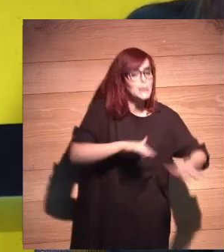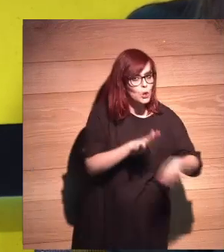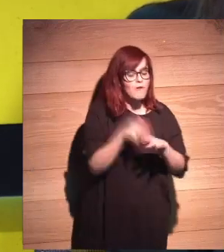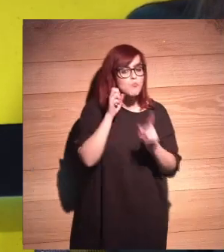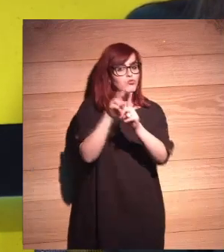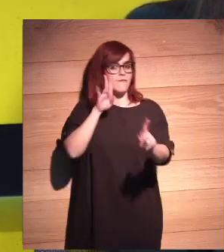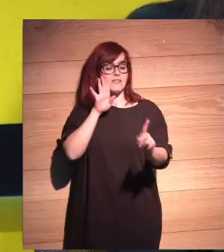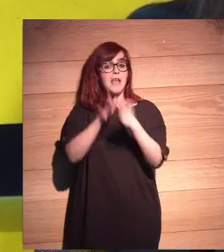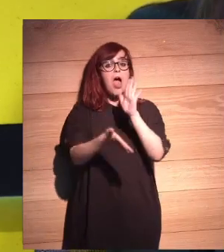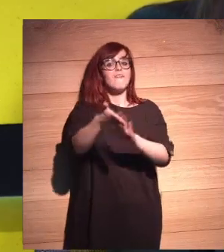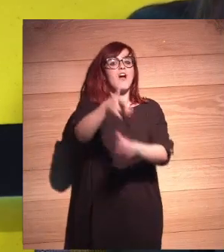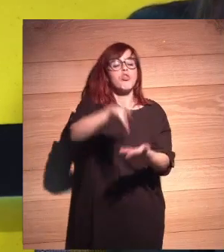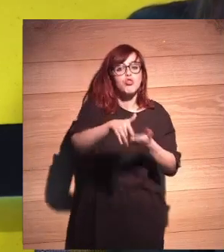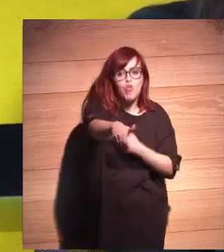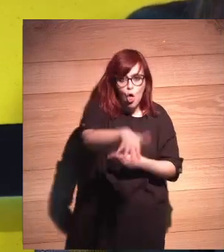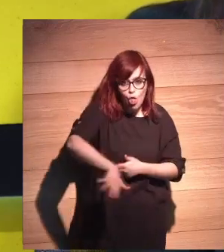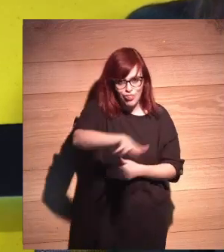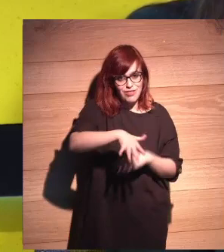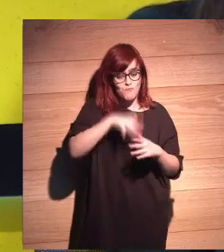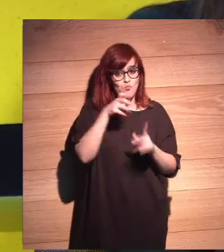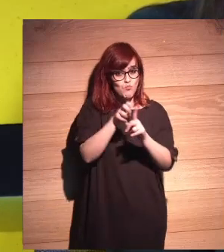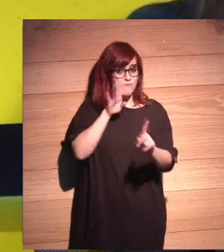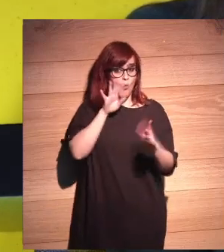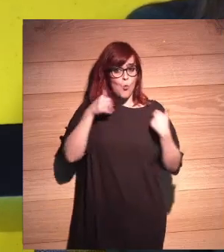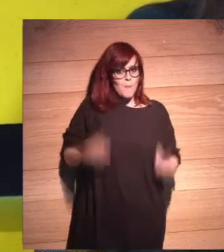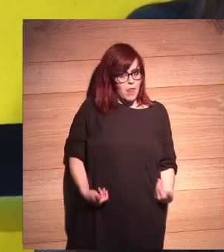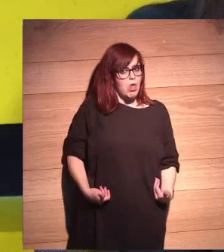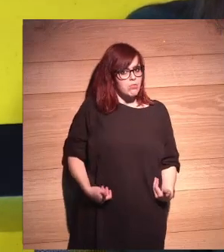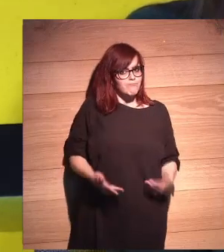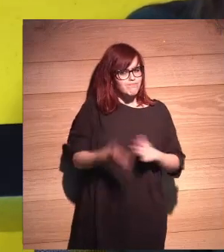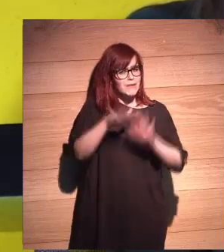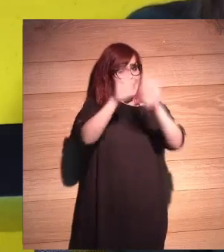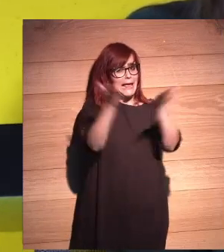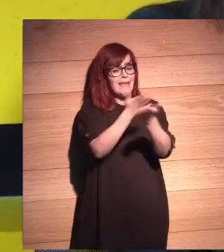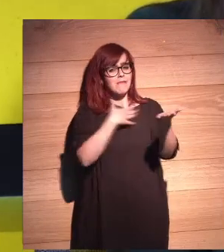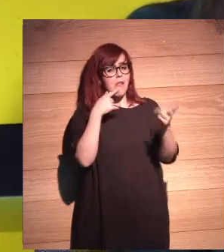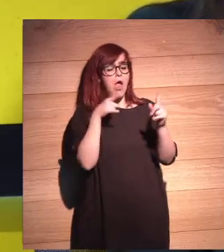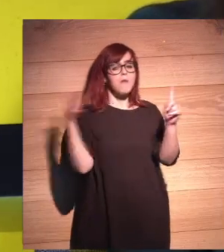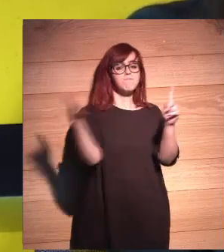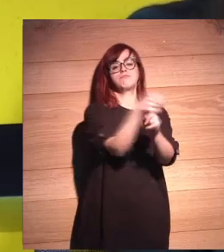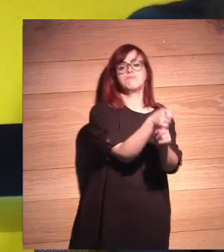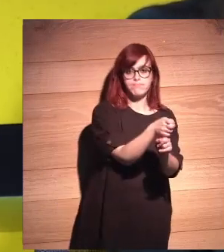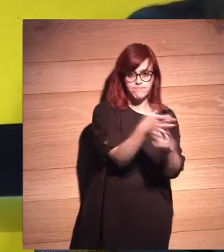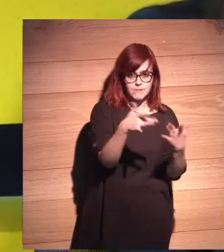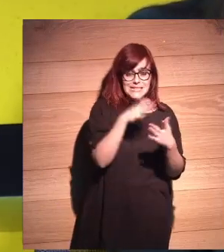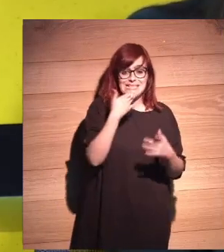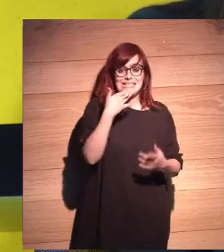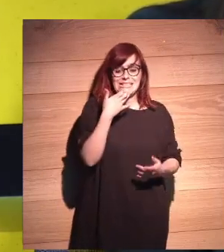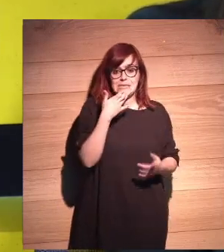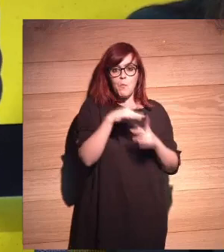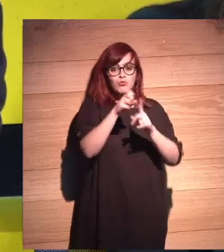una visión hacia dónde una parte de la humanidad quiere ir, ¿no? Entonces, contraponer una